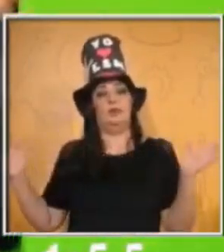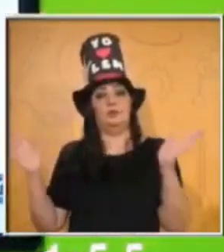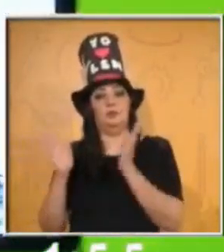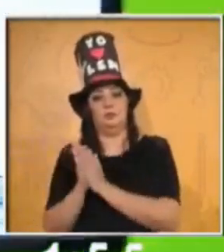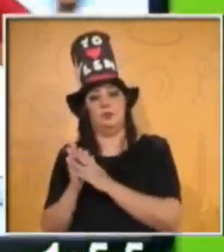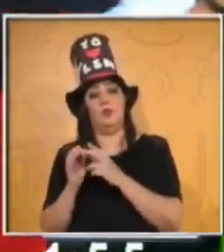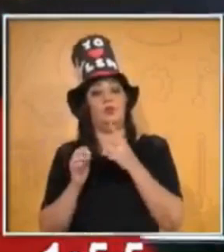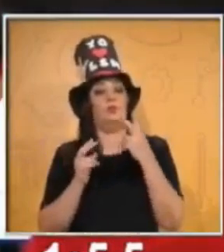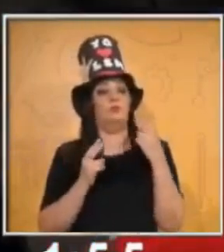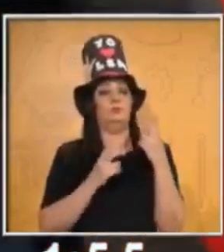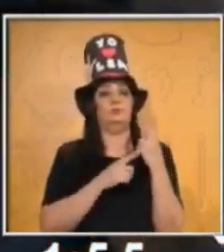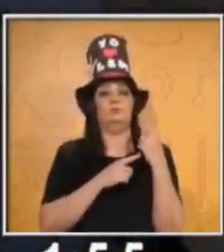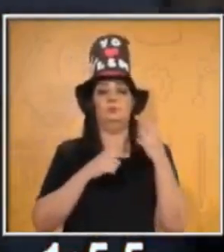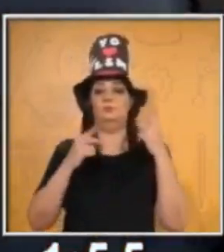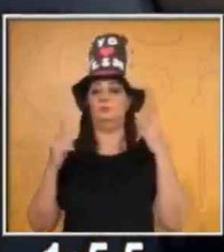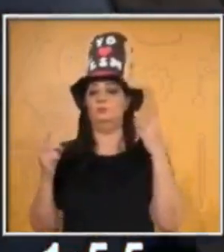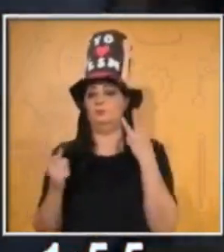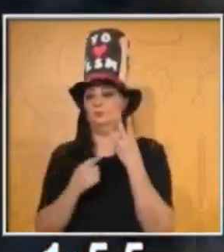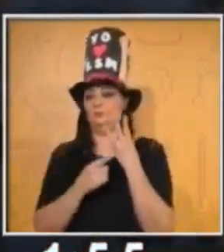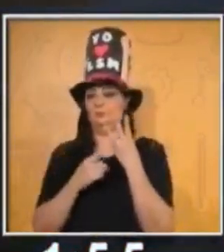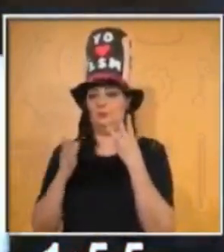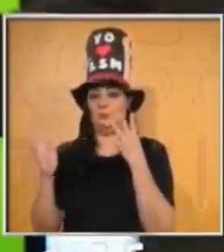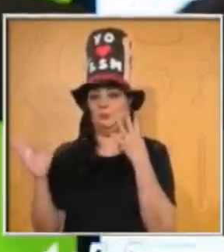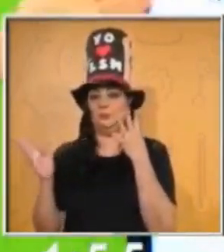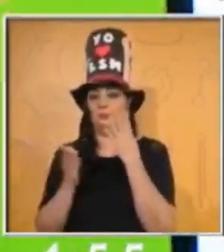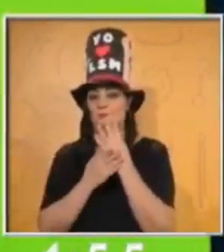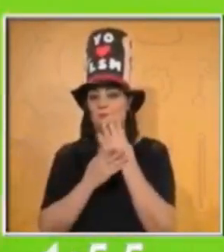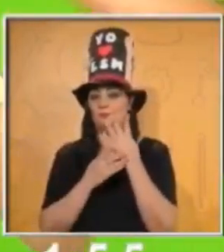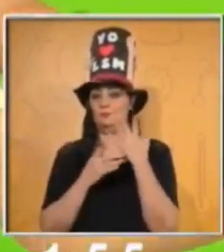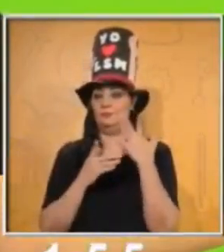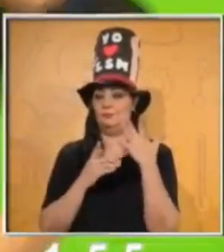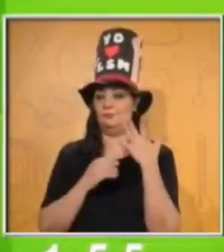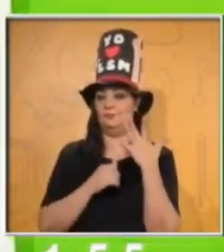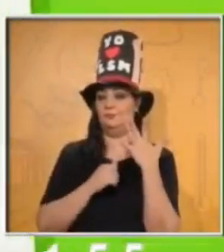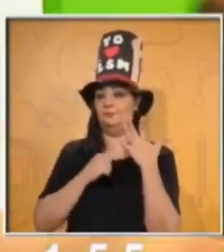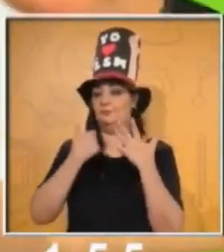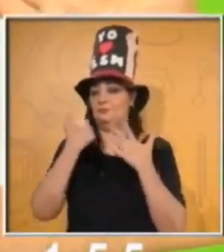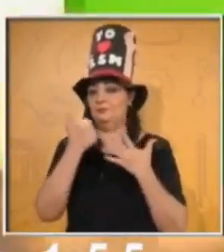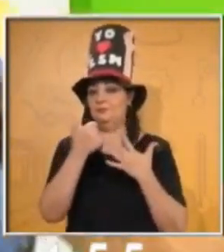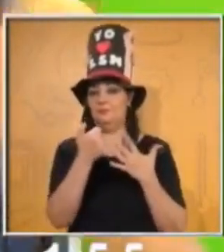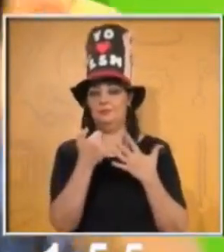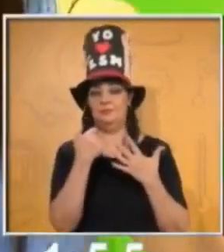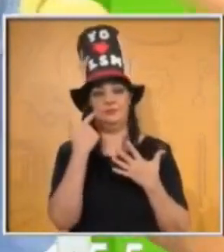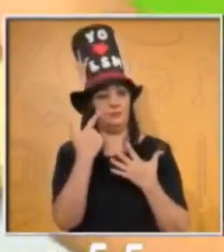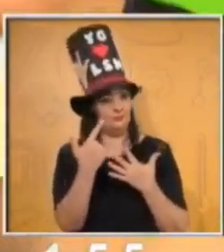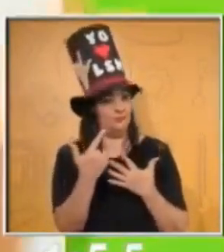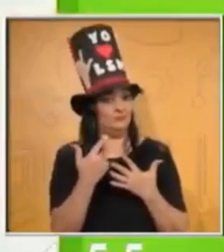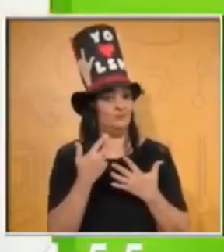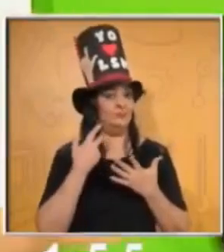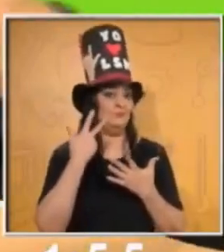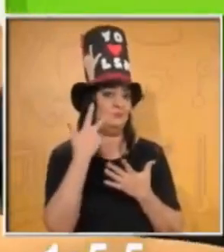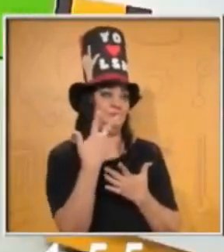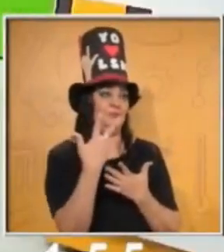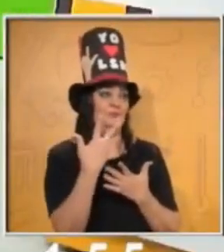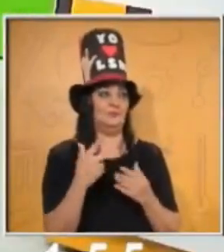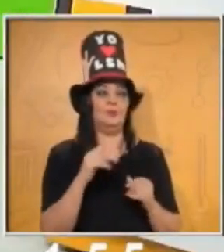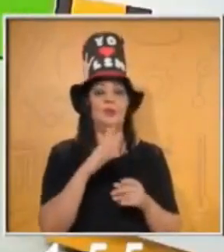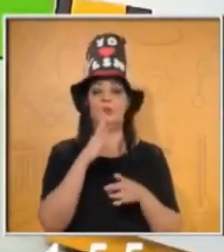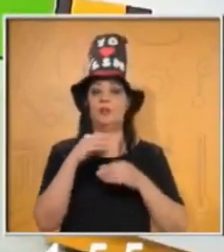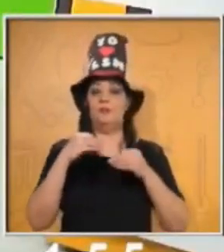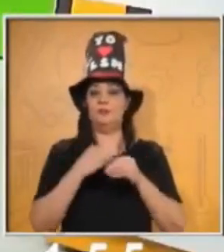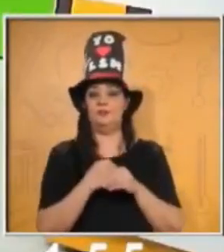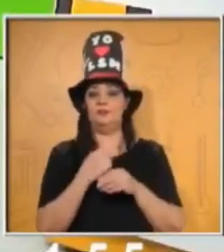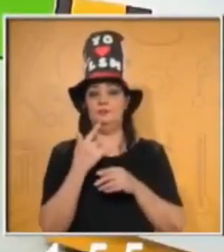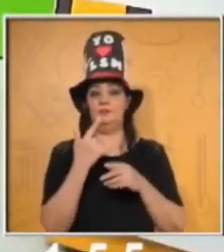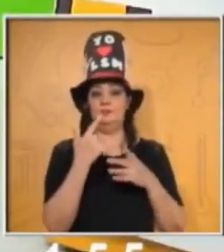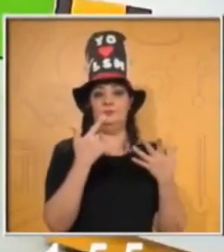1, 2, 3, 4, 5, 6, 7, 8. De regreso.